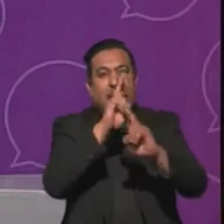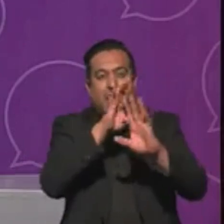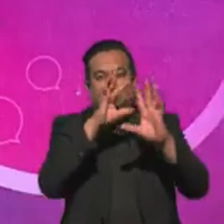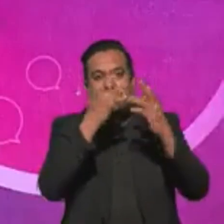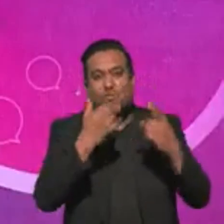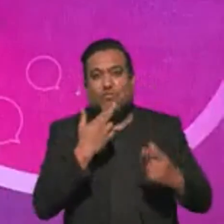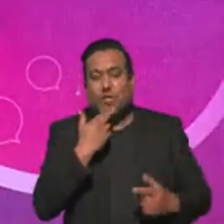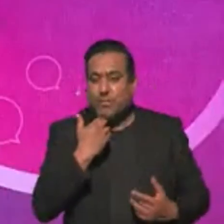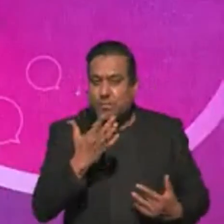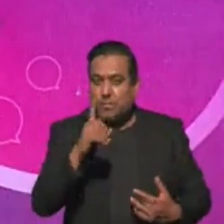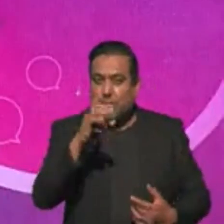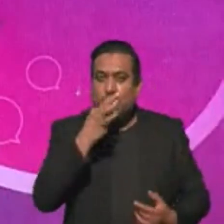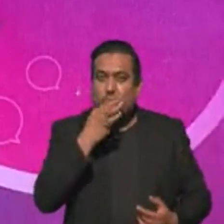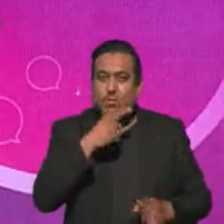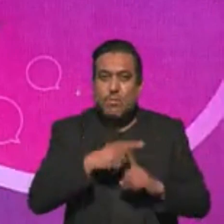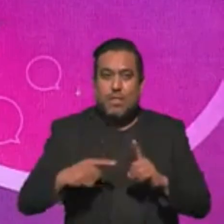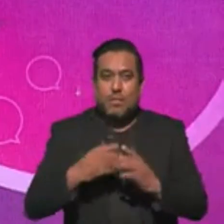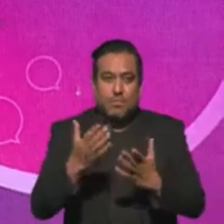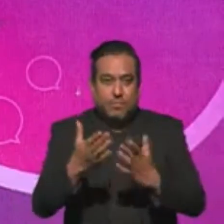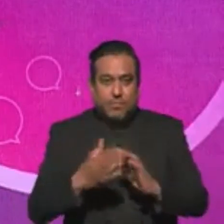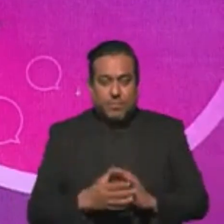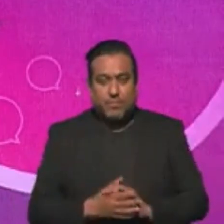candidato en